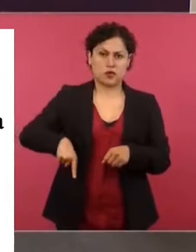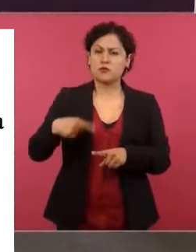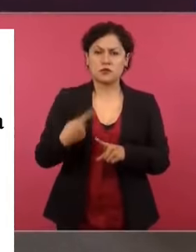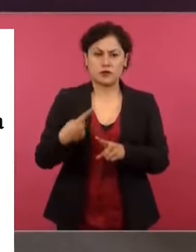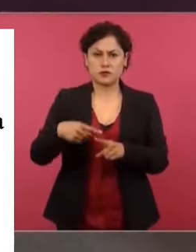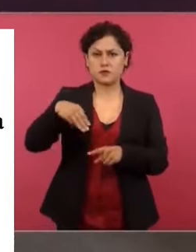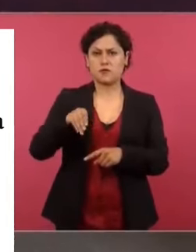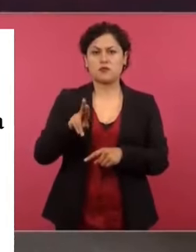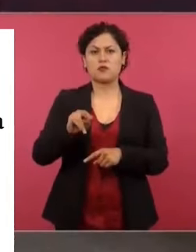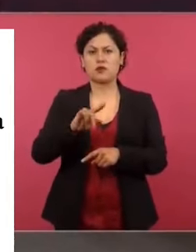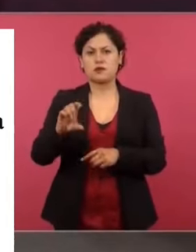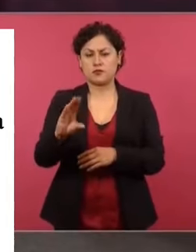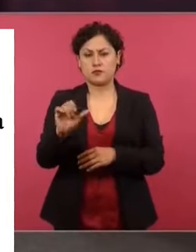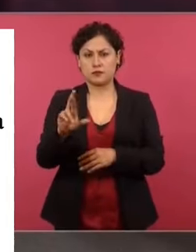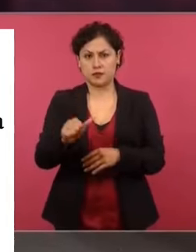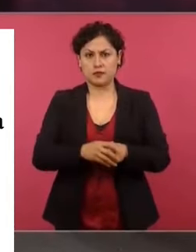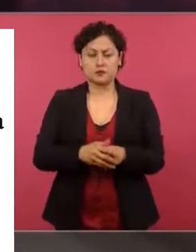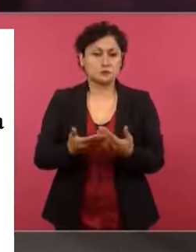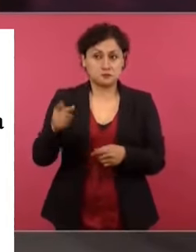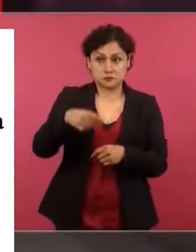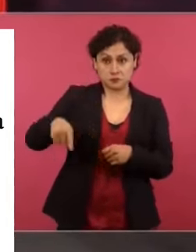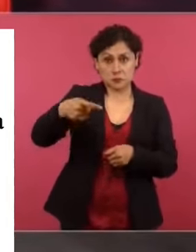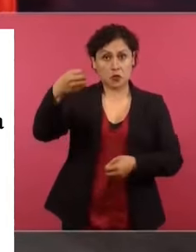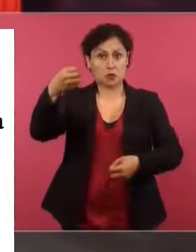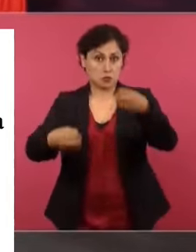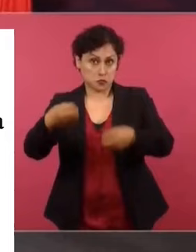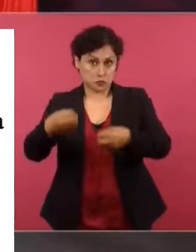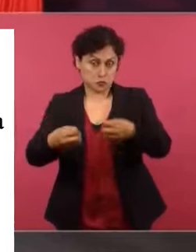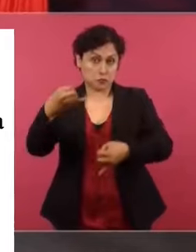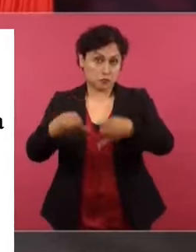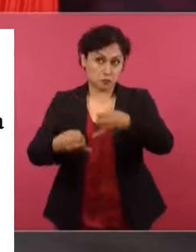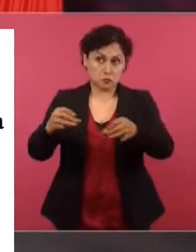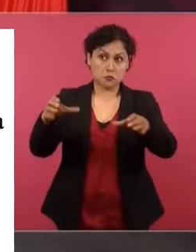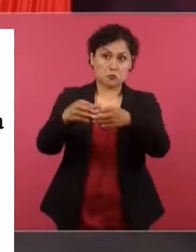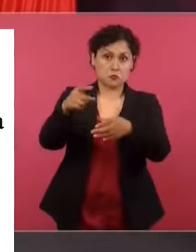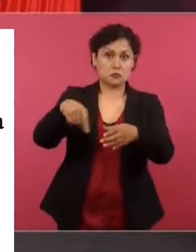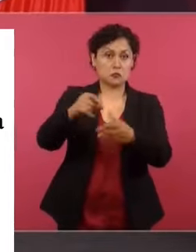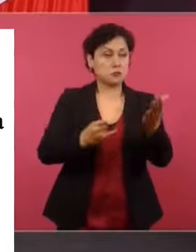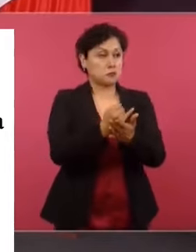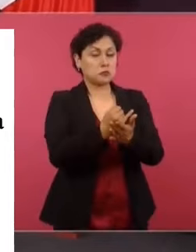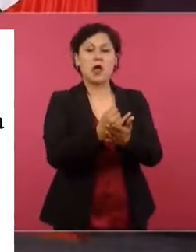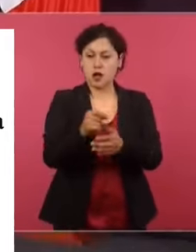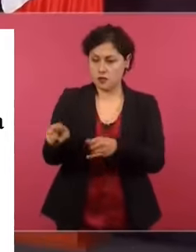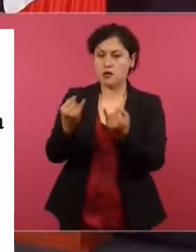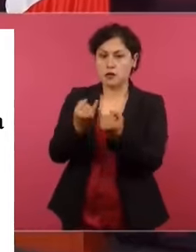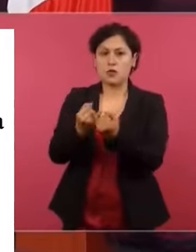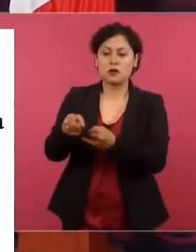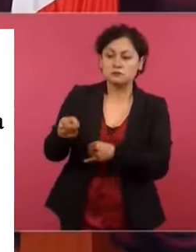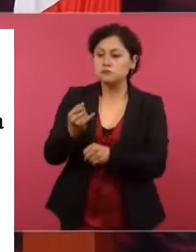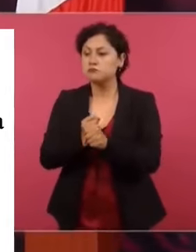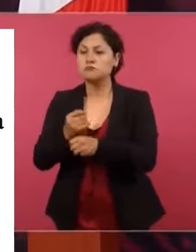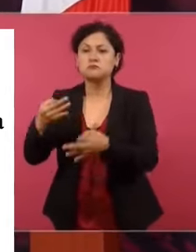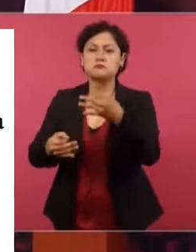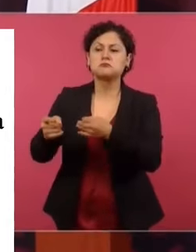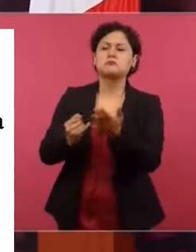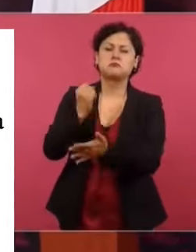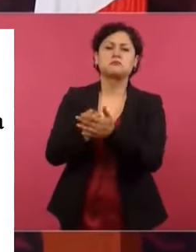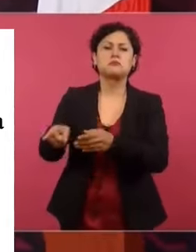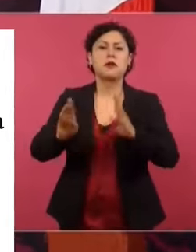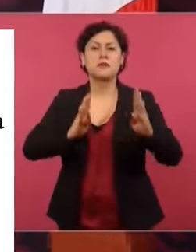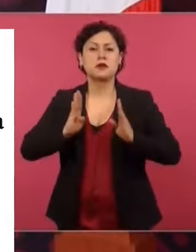Murillo cara eh deciden en el caso de los militares que pueden llevar su